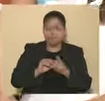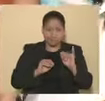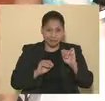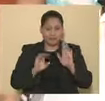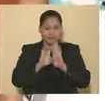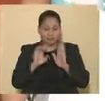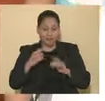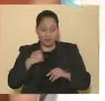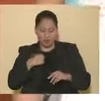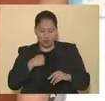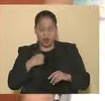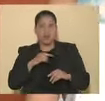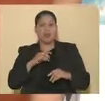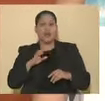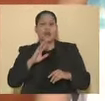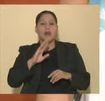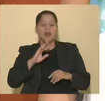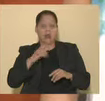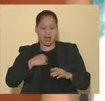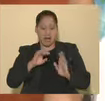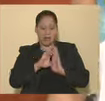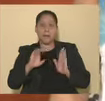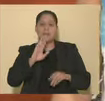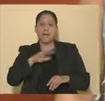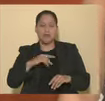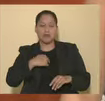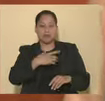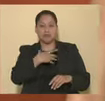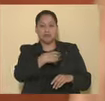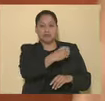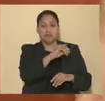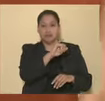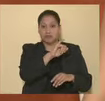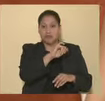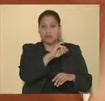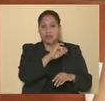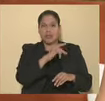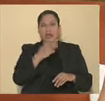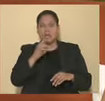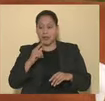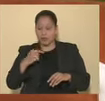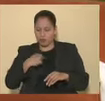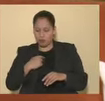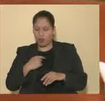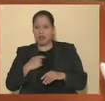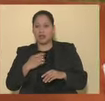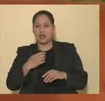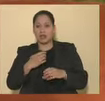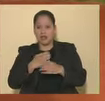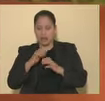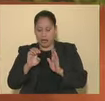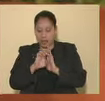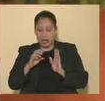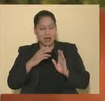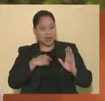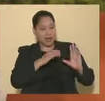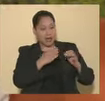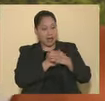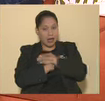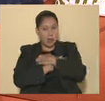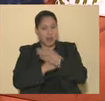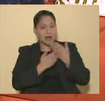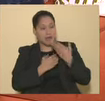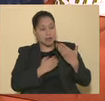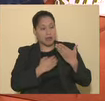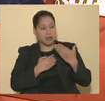con el ejemplo se maleduca. Y para bien educarlos, no sirve el ejemplo.